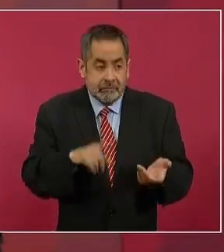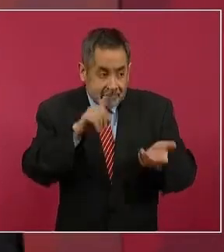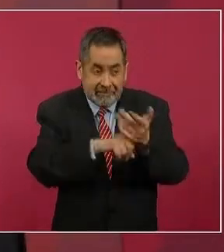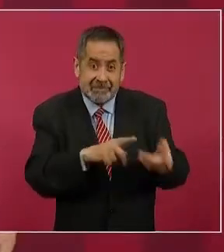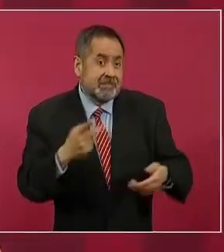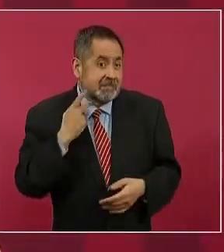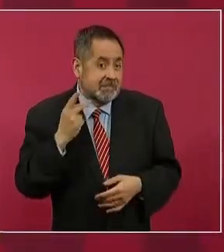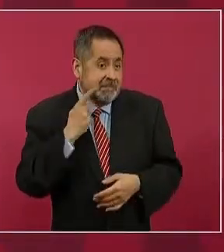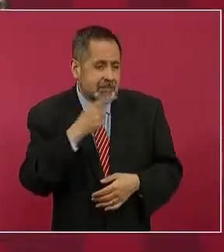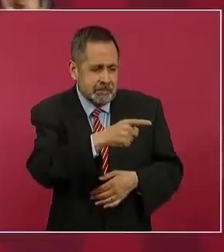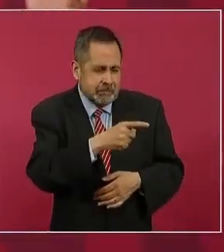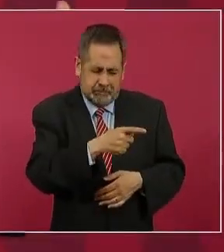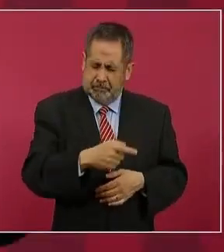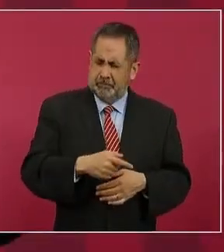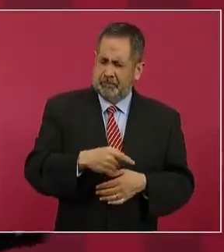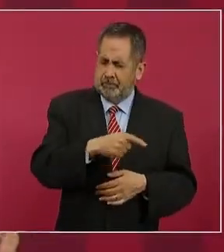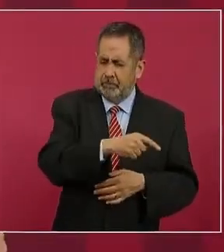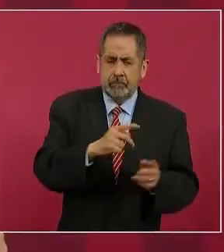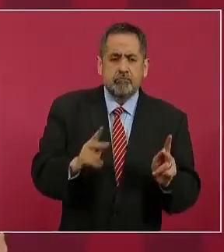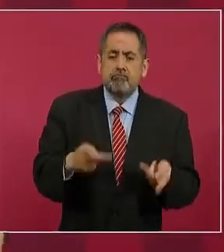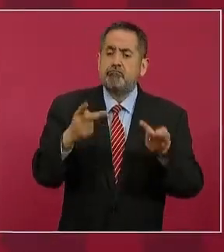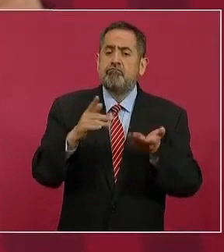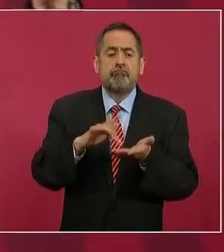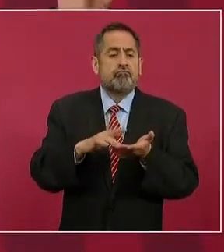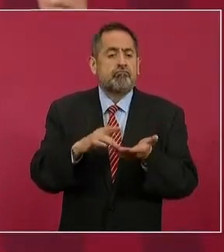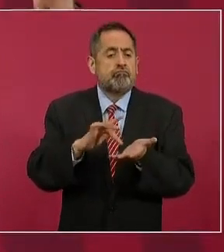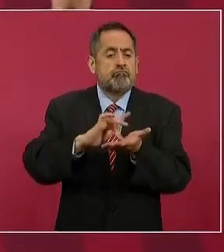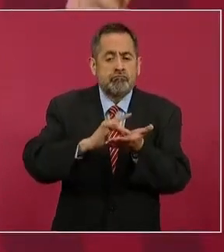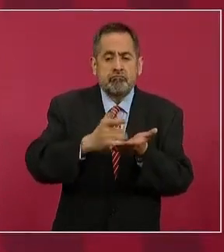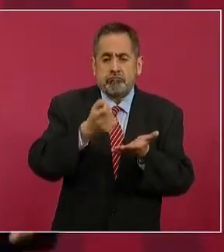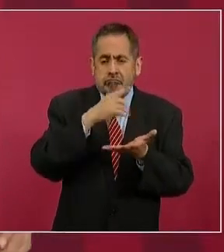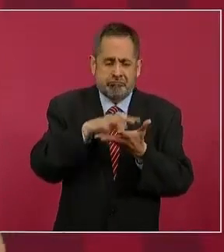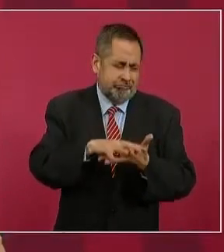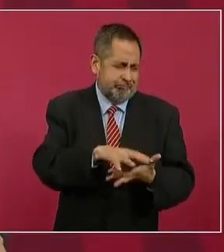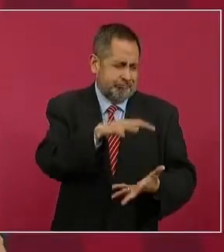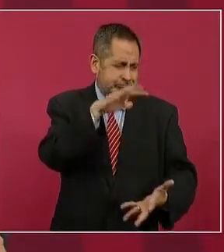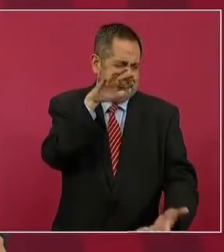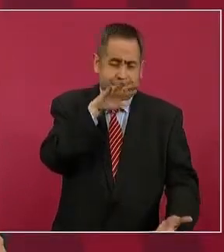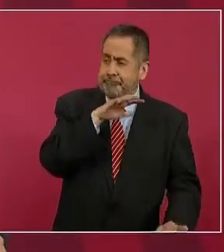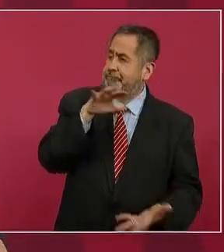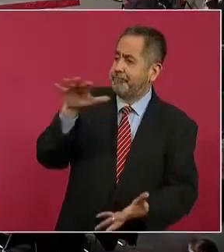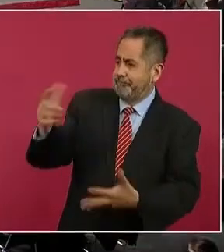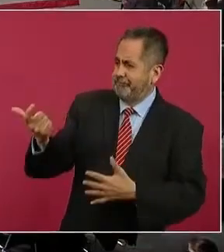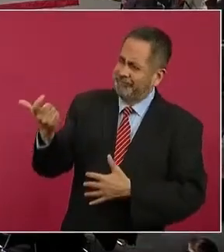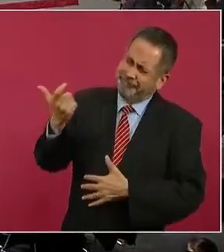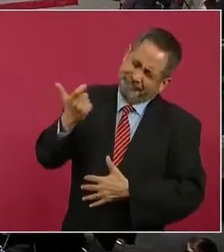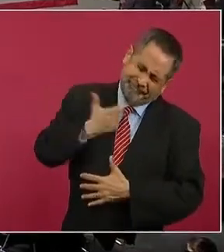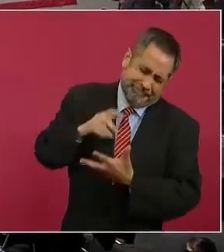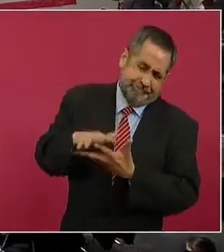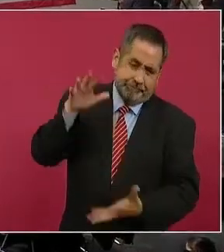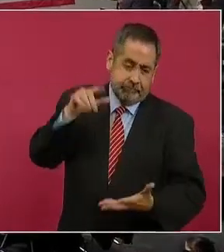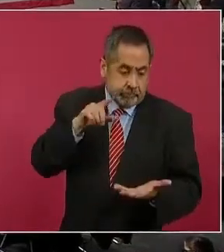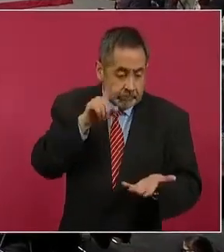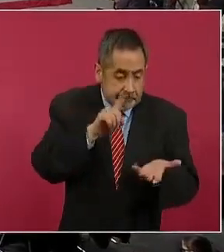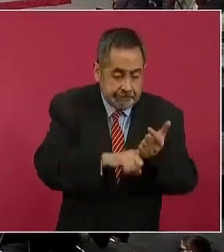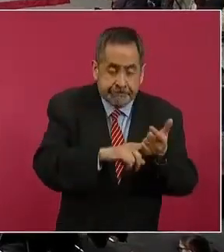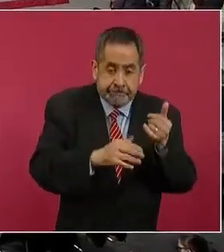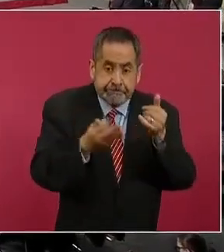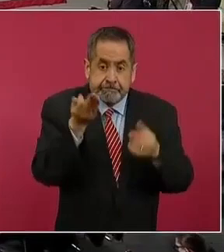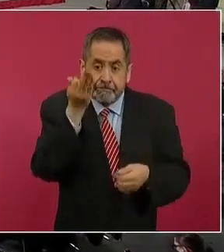Políticos que vendían grandes cantidades de medicamentos, incluso adulterados,